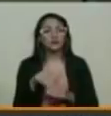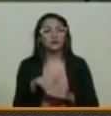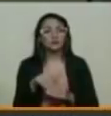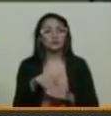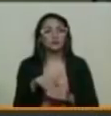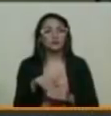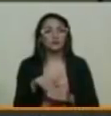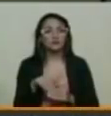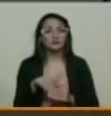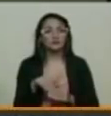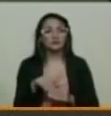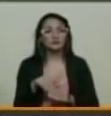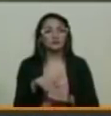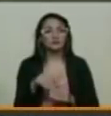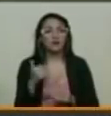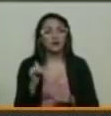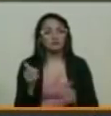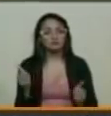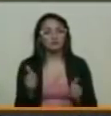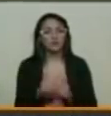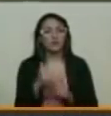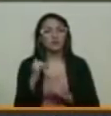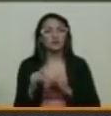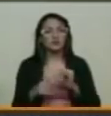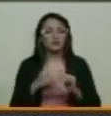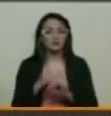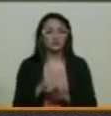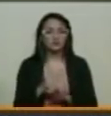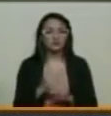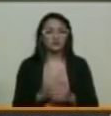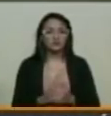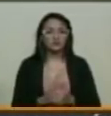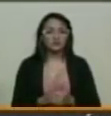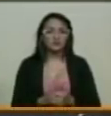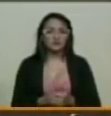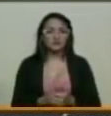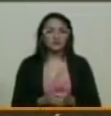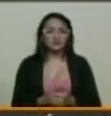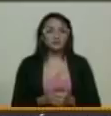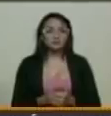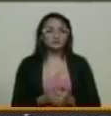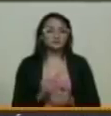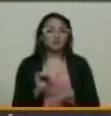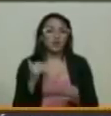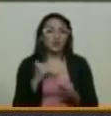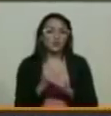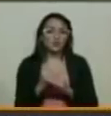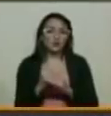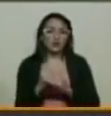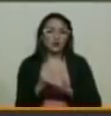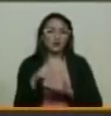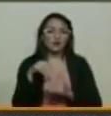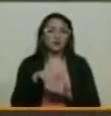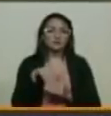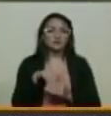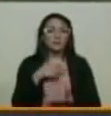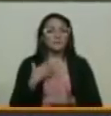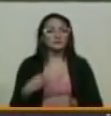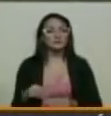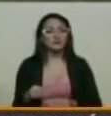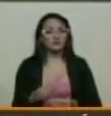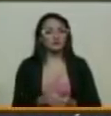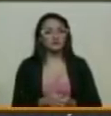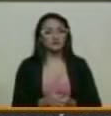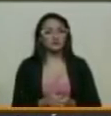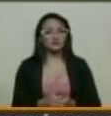tenemos acompañamiento internacional, por supuesto, no de la misma magnitud que una elección presidencial,